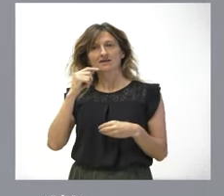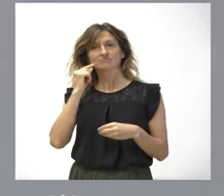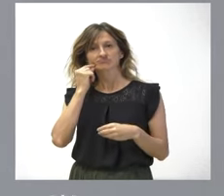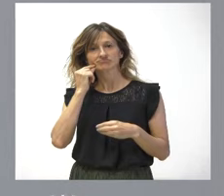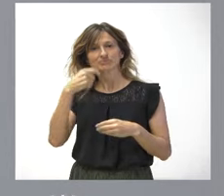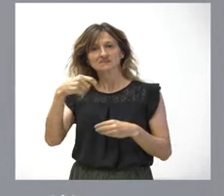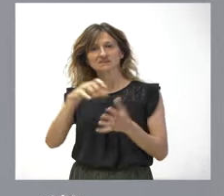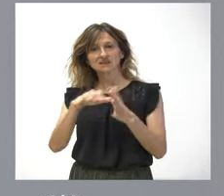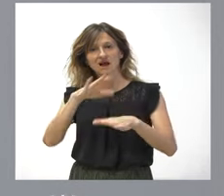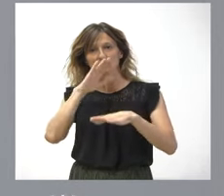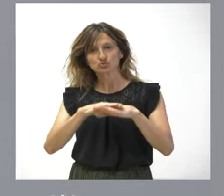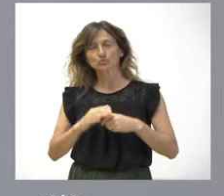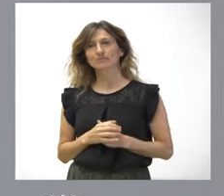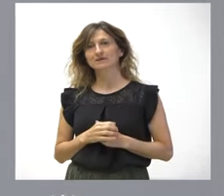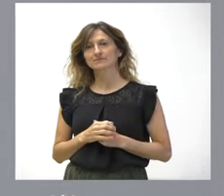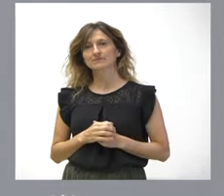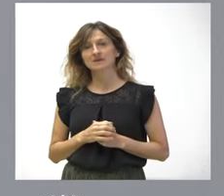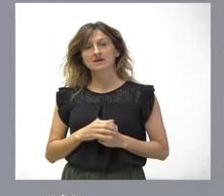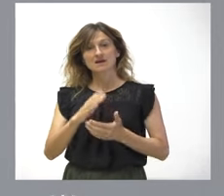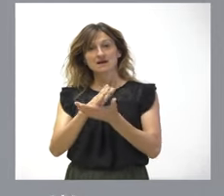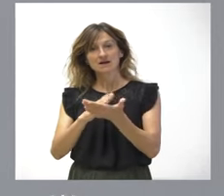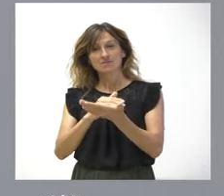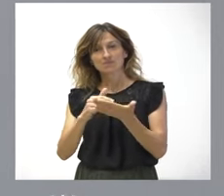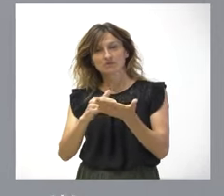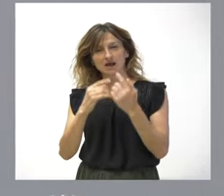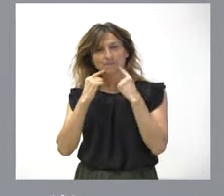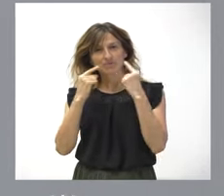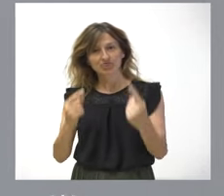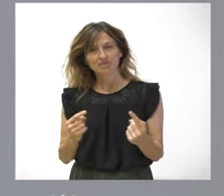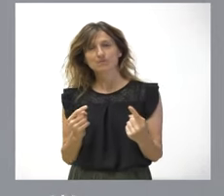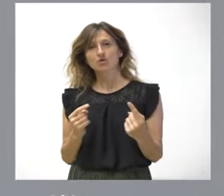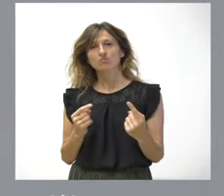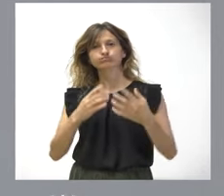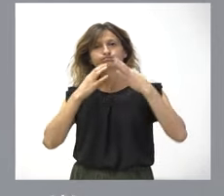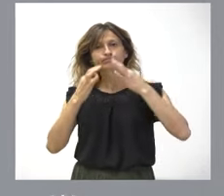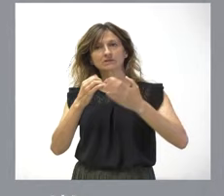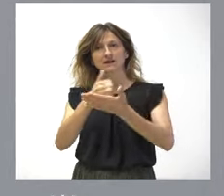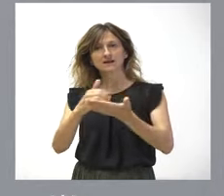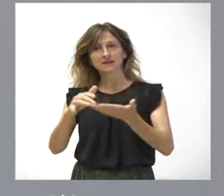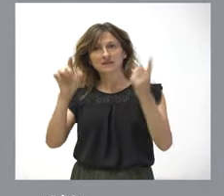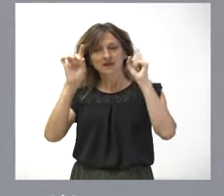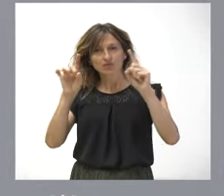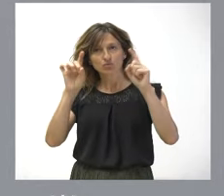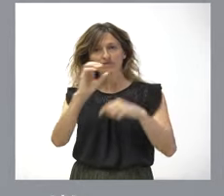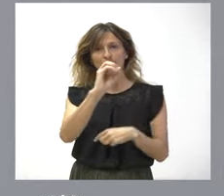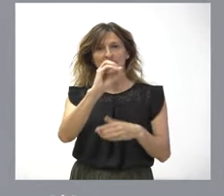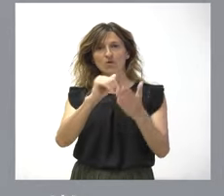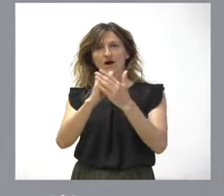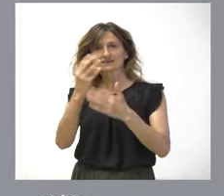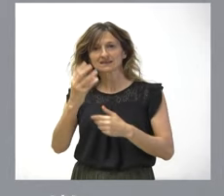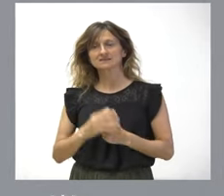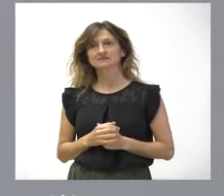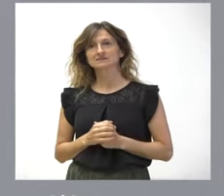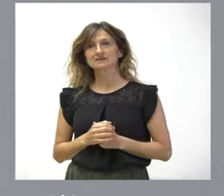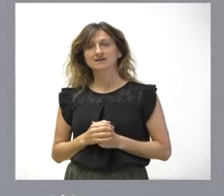Castilla y león estamos por tanto entre las primeras comunidades automas de España en garantizar la gratuidad de la educación de c a 3 años en el